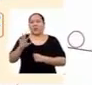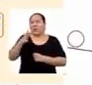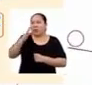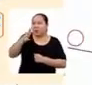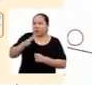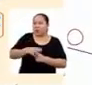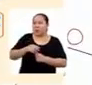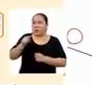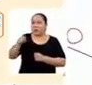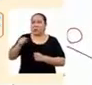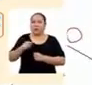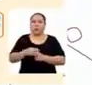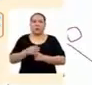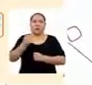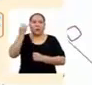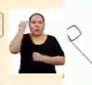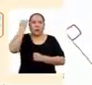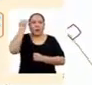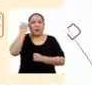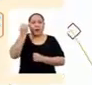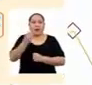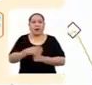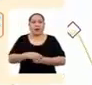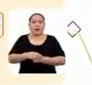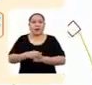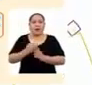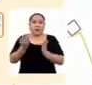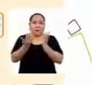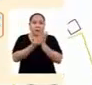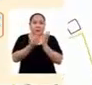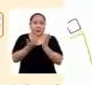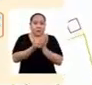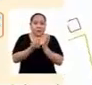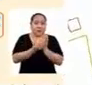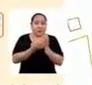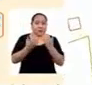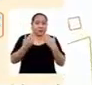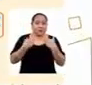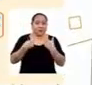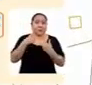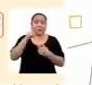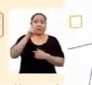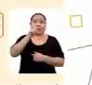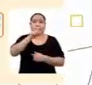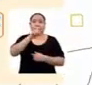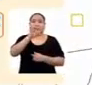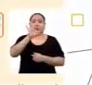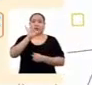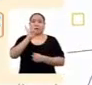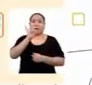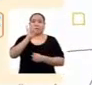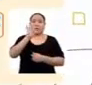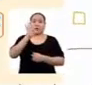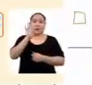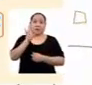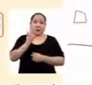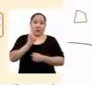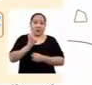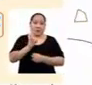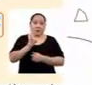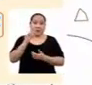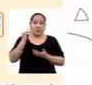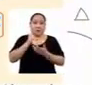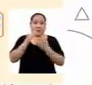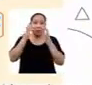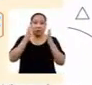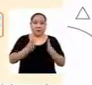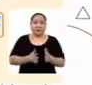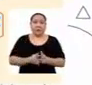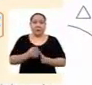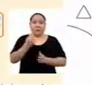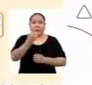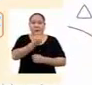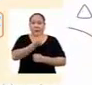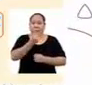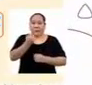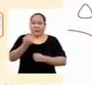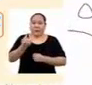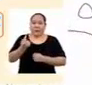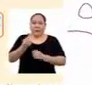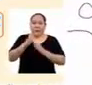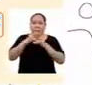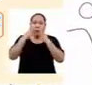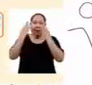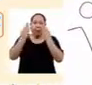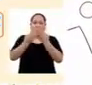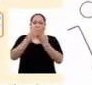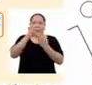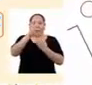es bajo el supuesto de que la institución educativa tiene 187 estudiantes matriculados y de que por cada familia hay